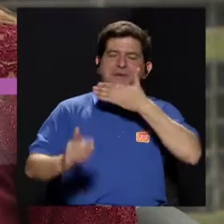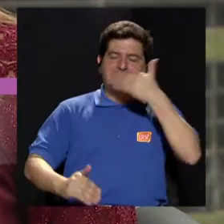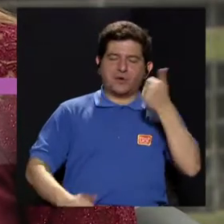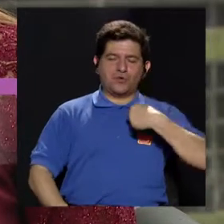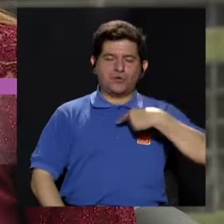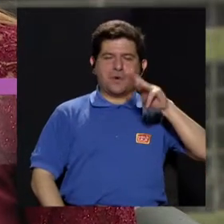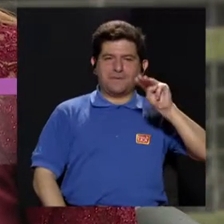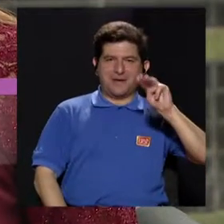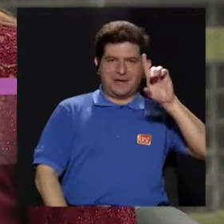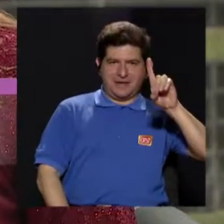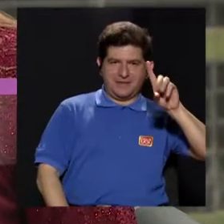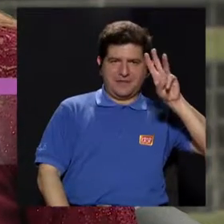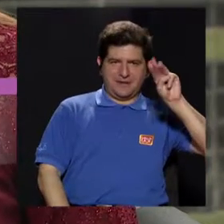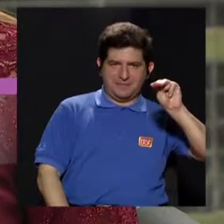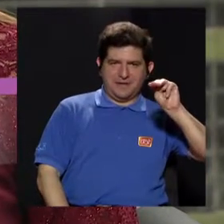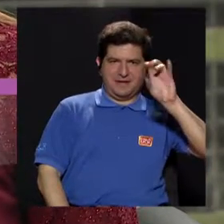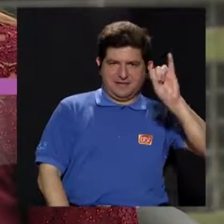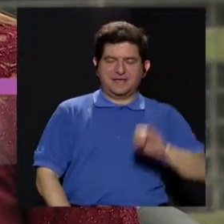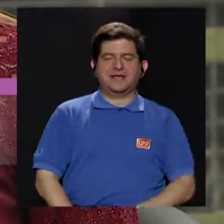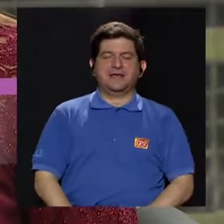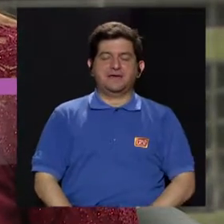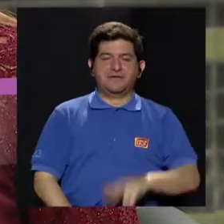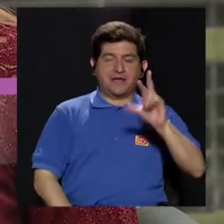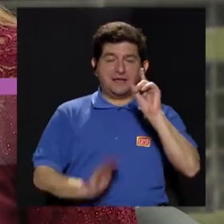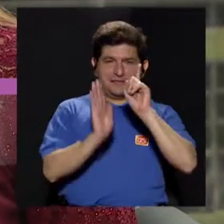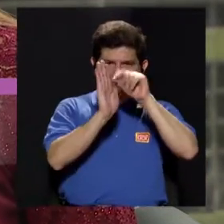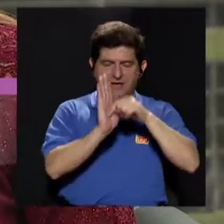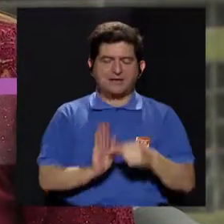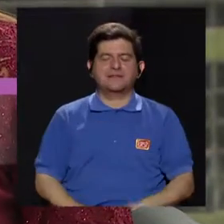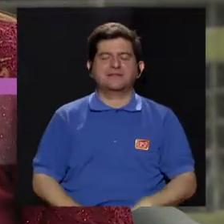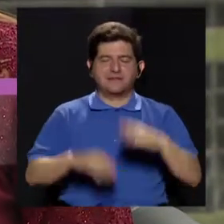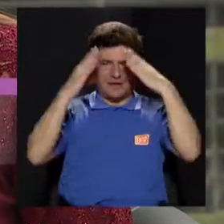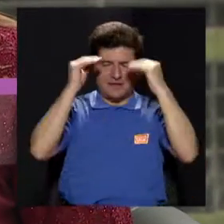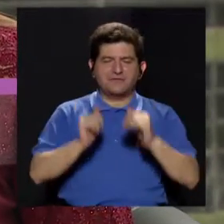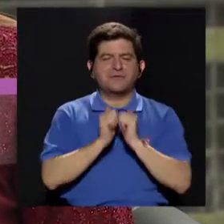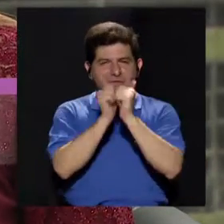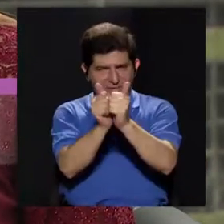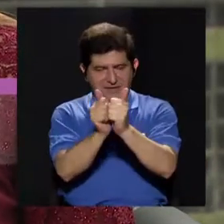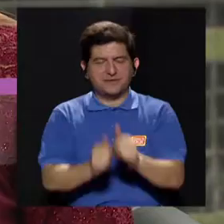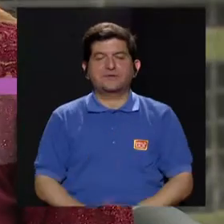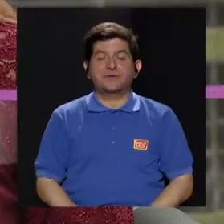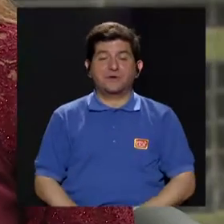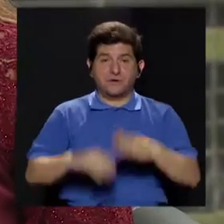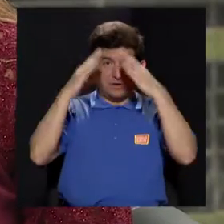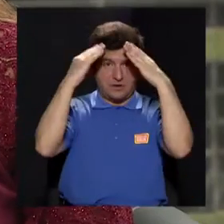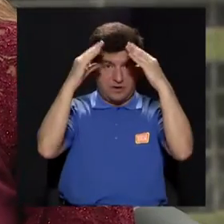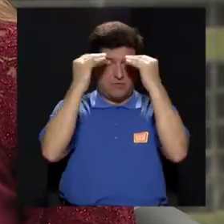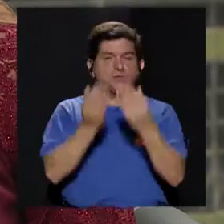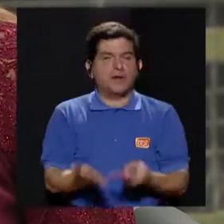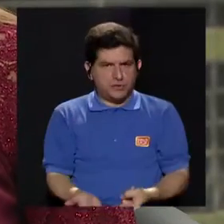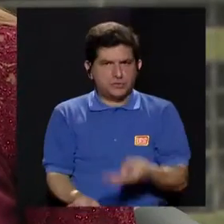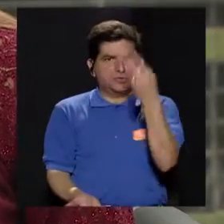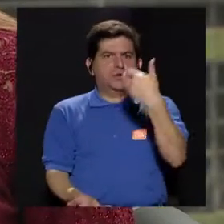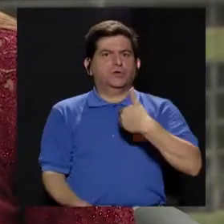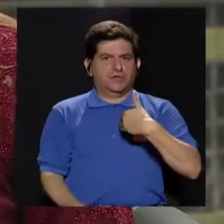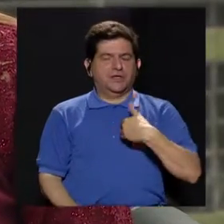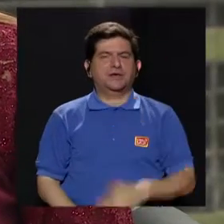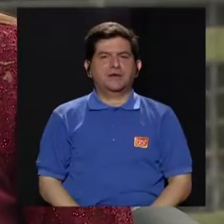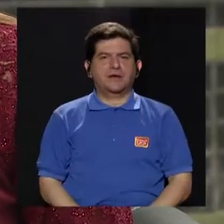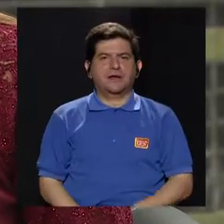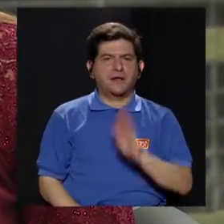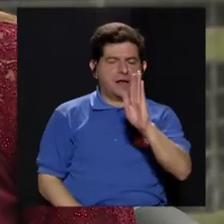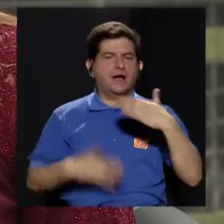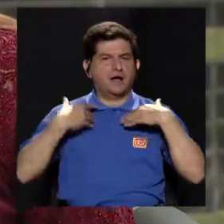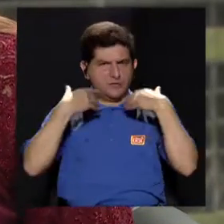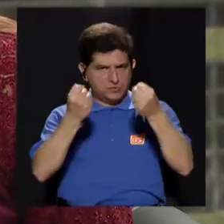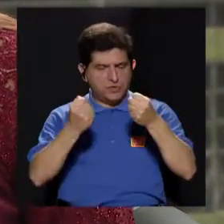Soy María del Mar Izaguirre Cedeño y estaré con ustedes durante estos 30 minutos de información. Una información que sin duda va a ser muy valiosa para